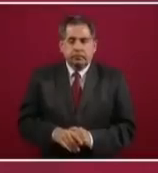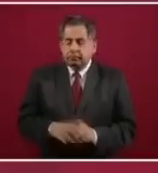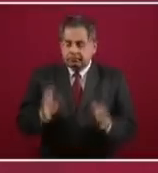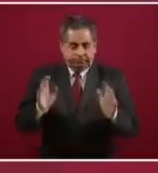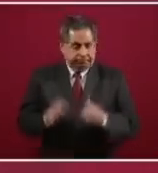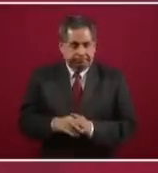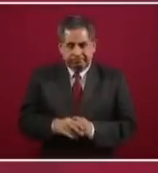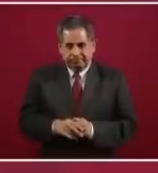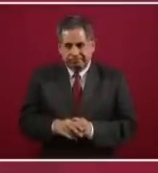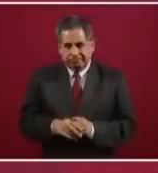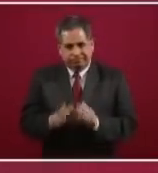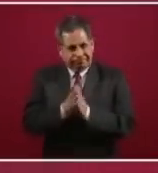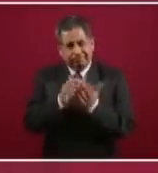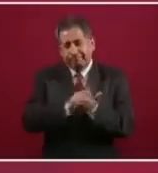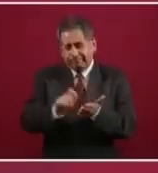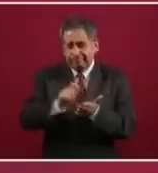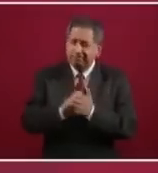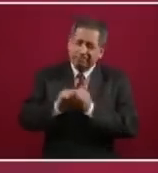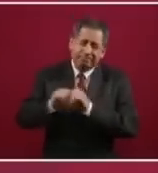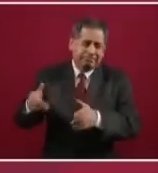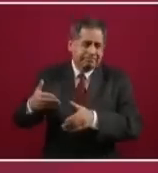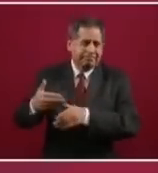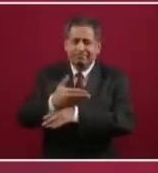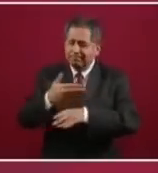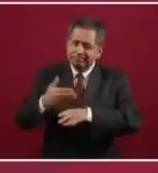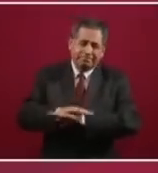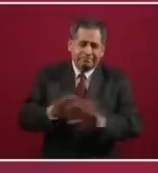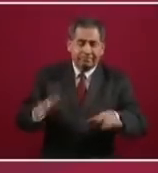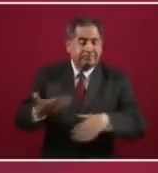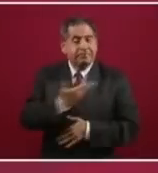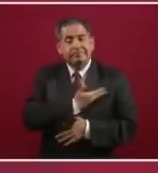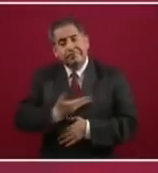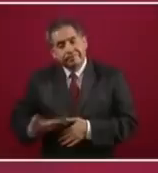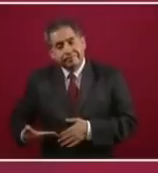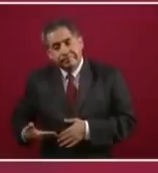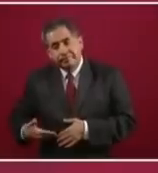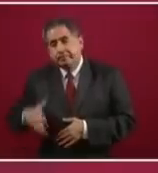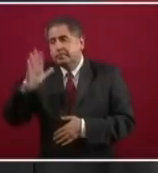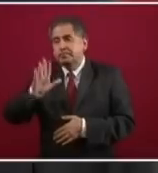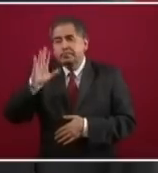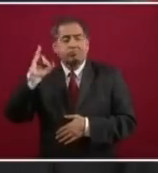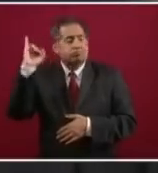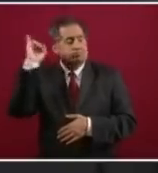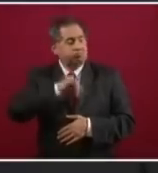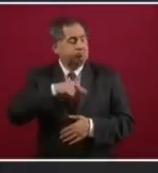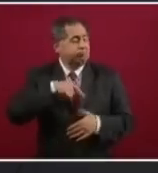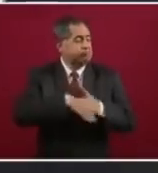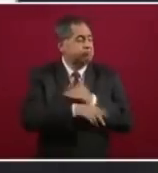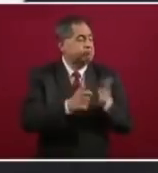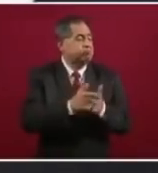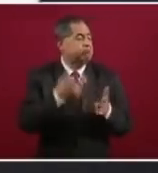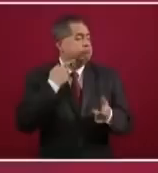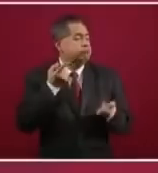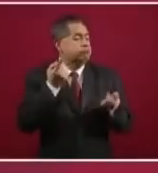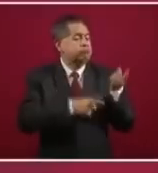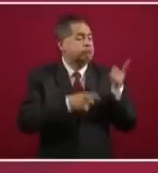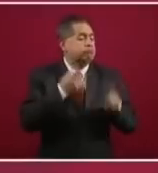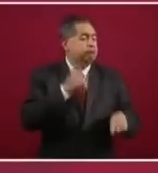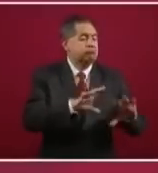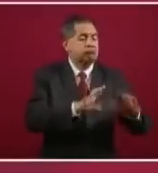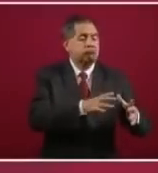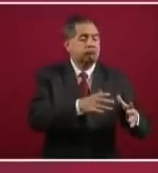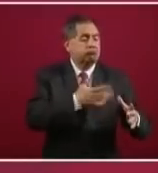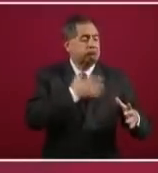Hasta escribí sobre eso. Los presidentes parecían jefes de